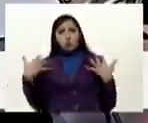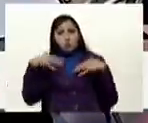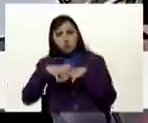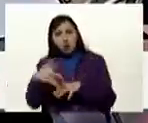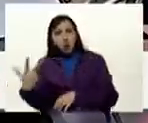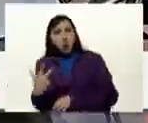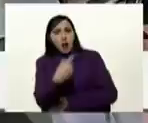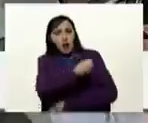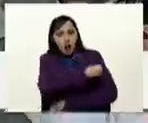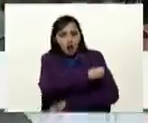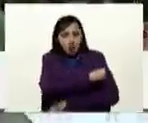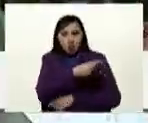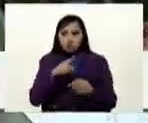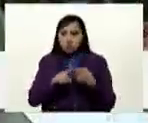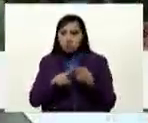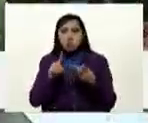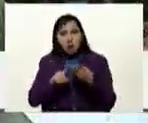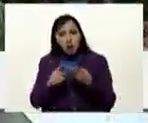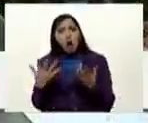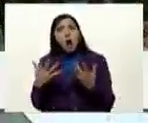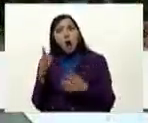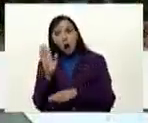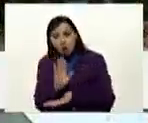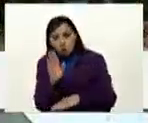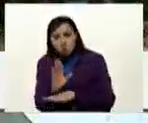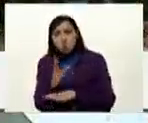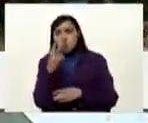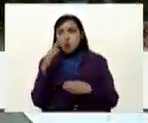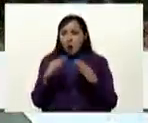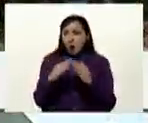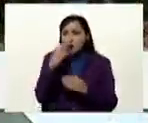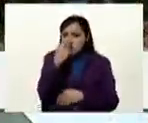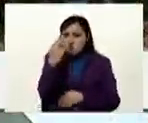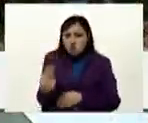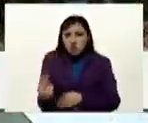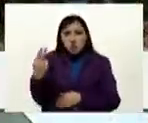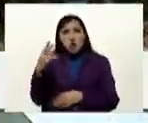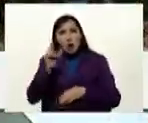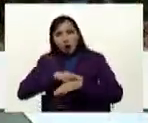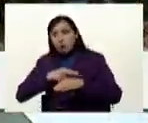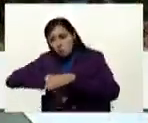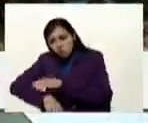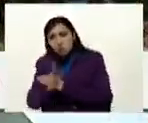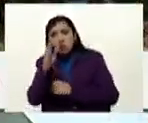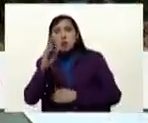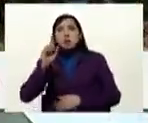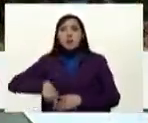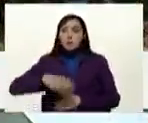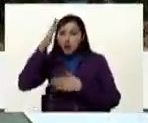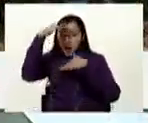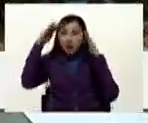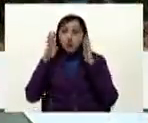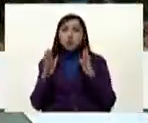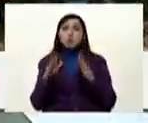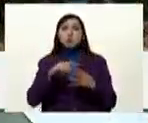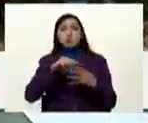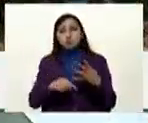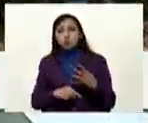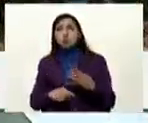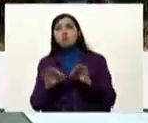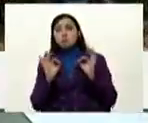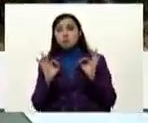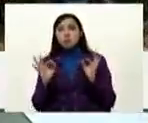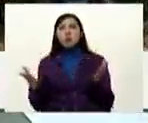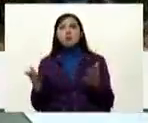vacunación, los cuidados, la visita casa por casa y la atención. No descuidar